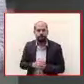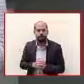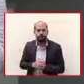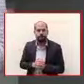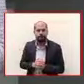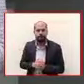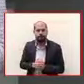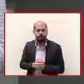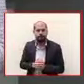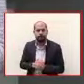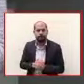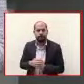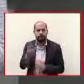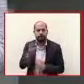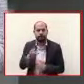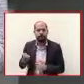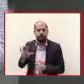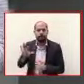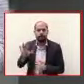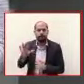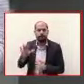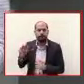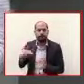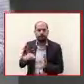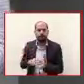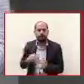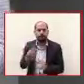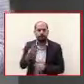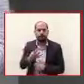14.8%, al llegar a